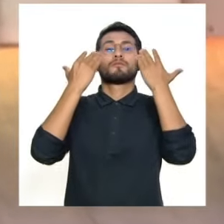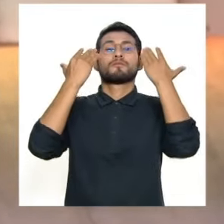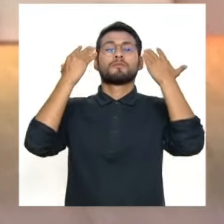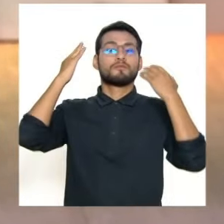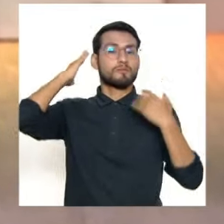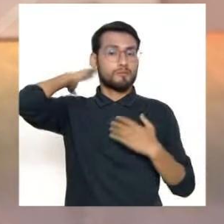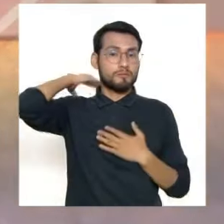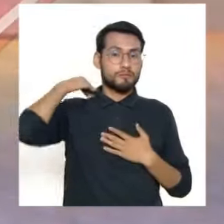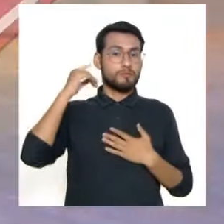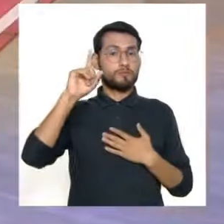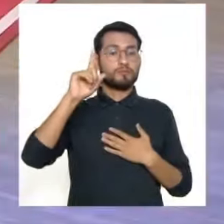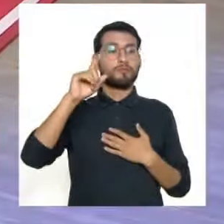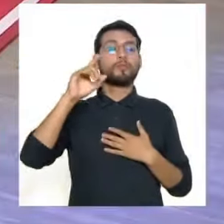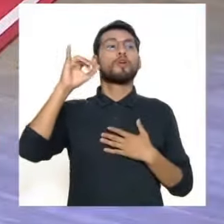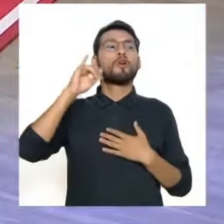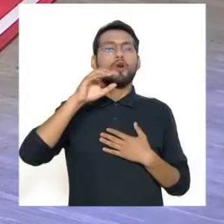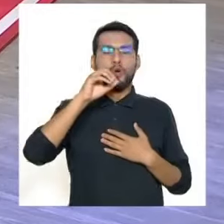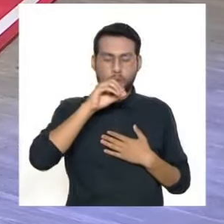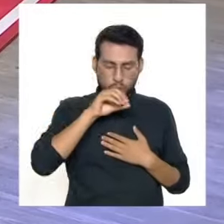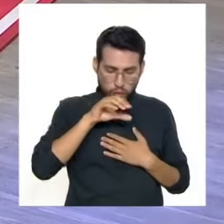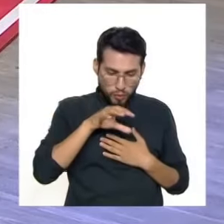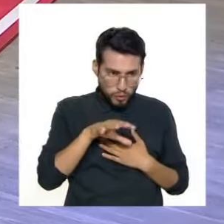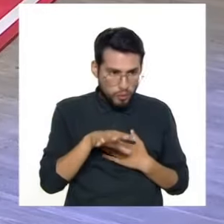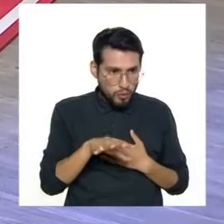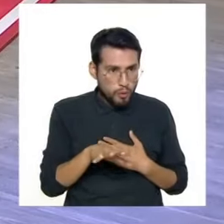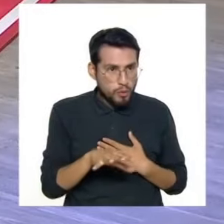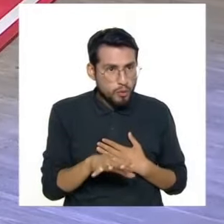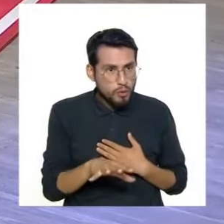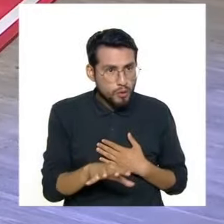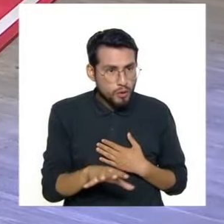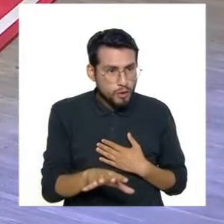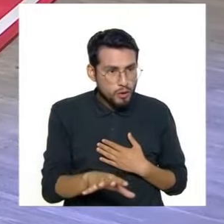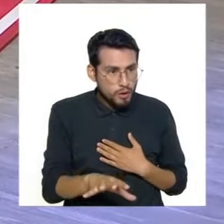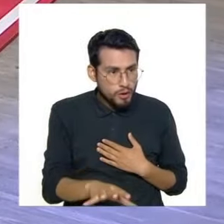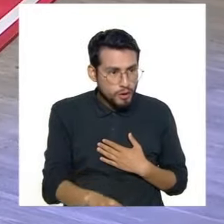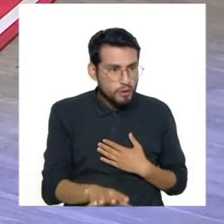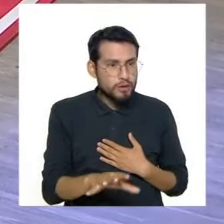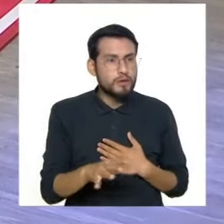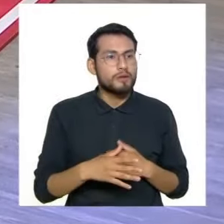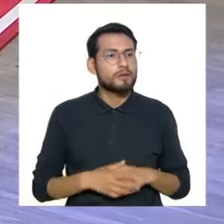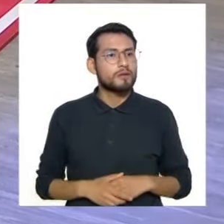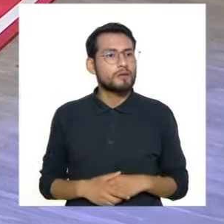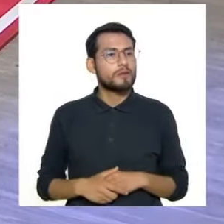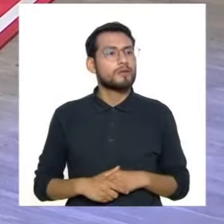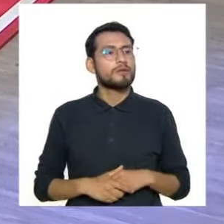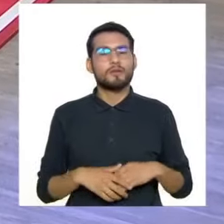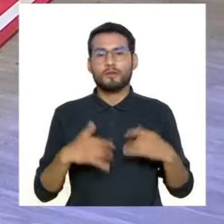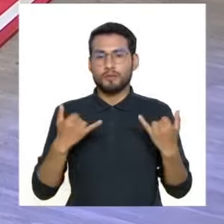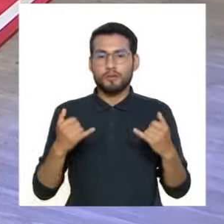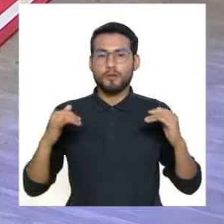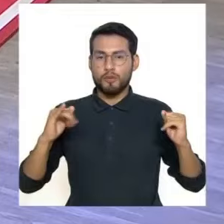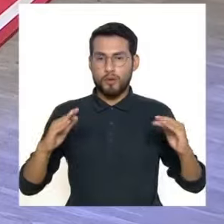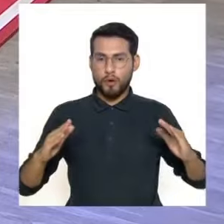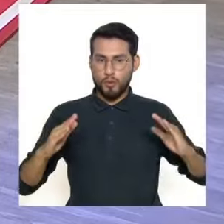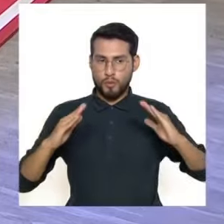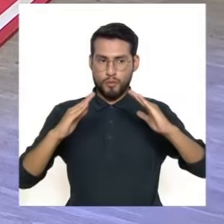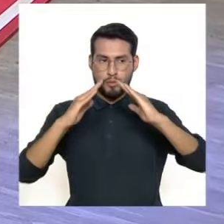columna exhalando llevo el pie izquierdo atrás juntos en posición de